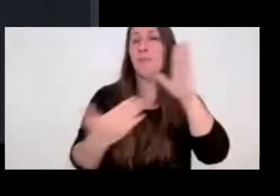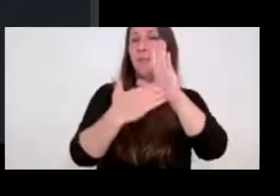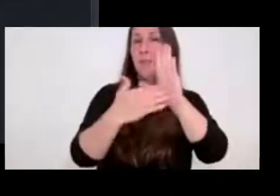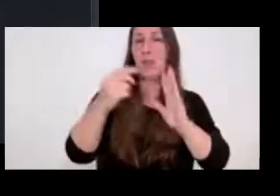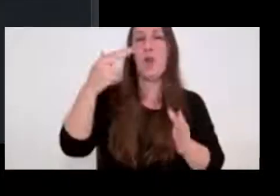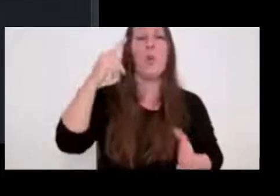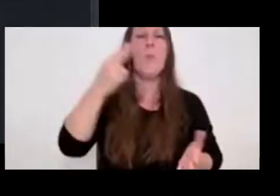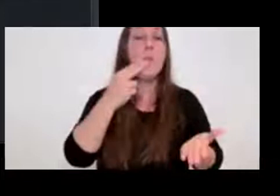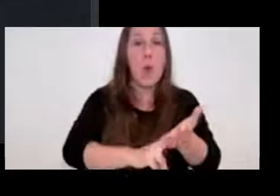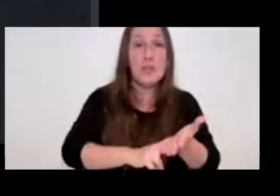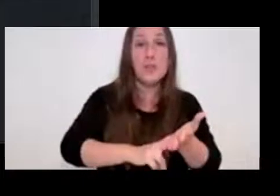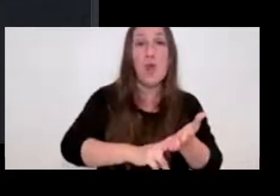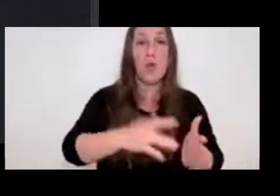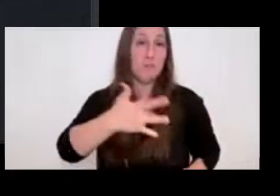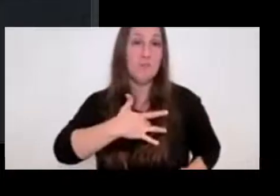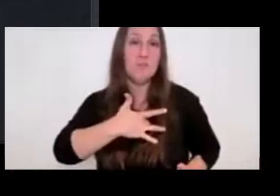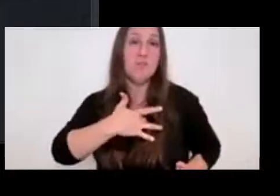vestida con ropas de la convertibilidad.